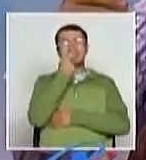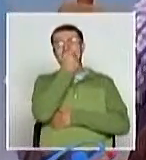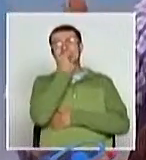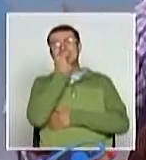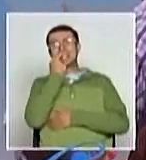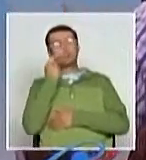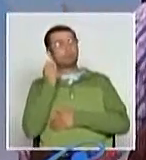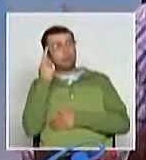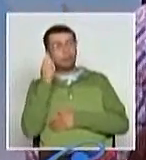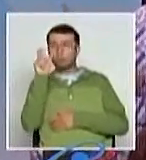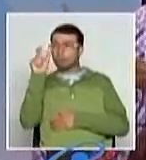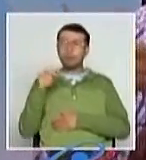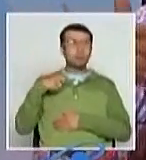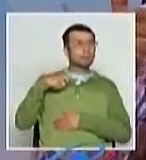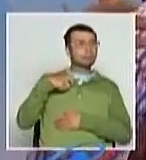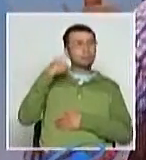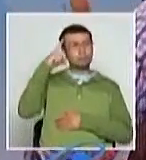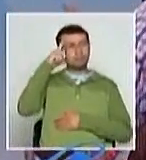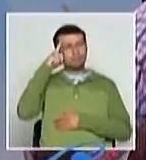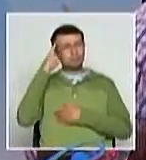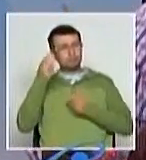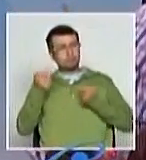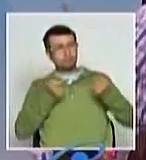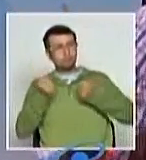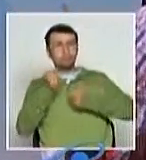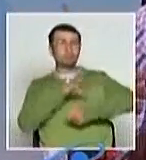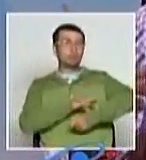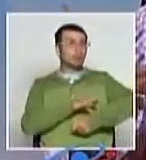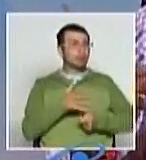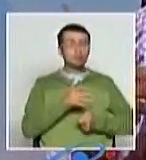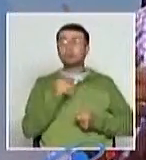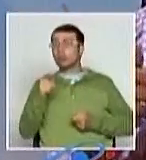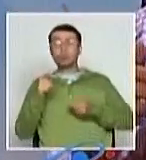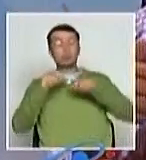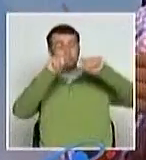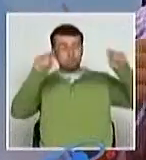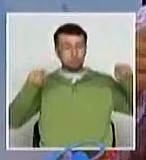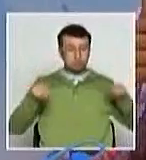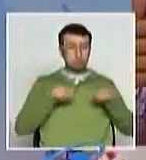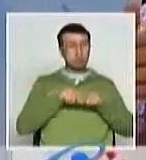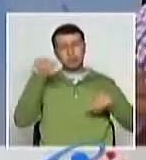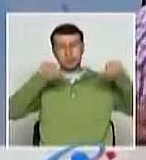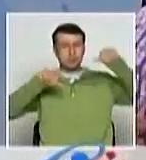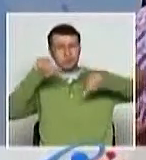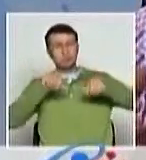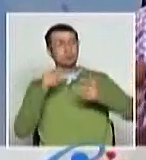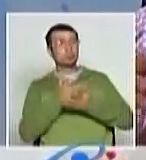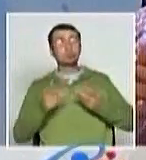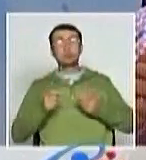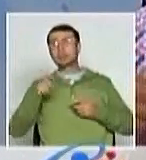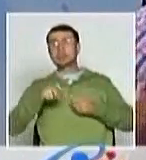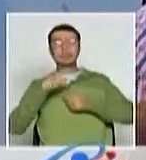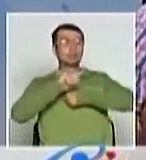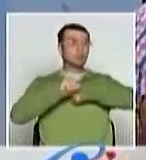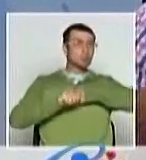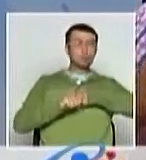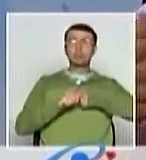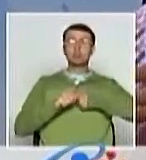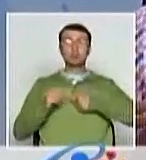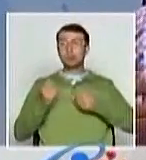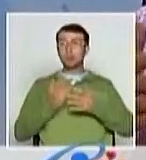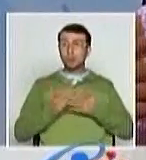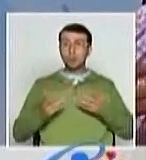necesita ginecología ecografía laboratorio clínico flebología que necesita una cirugía que necesitan